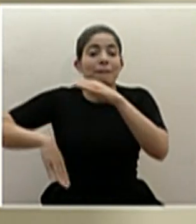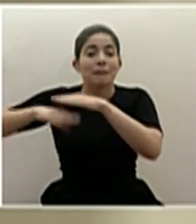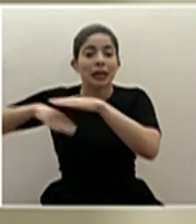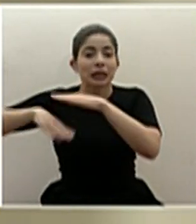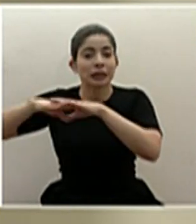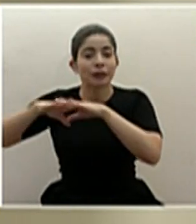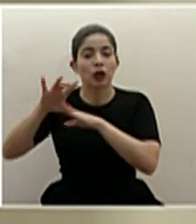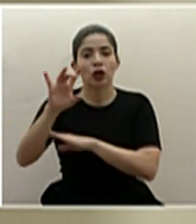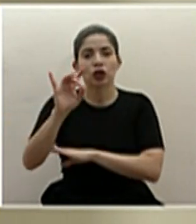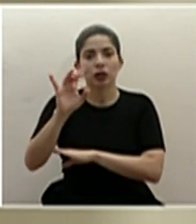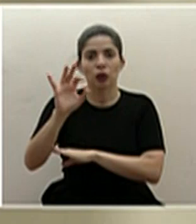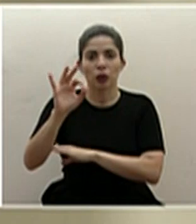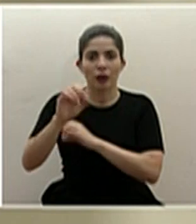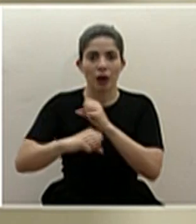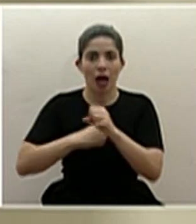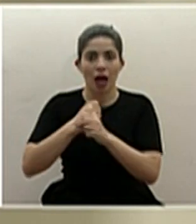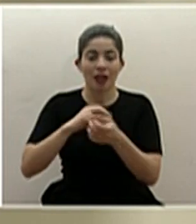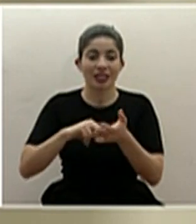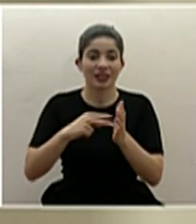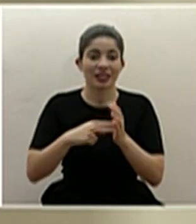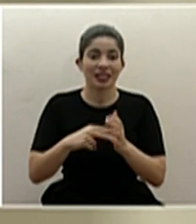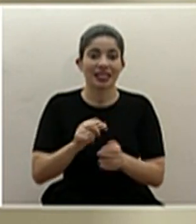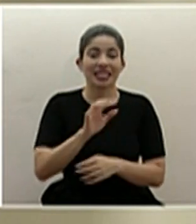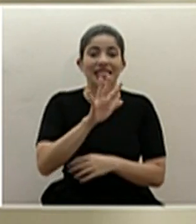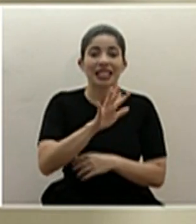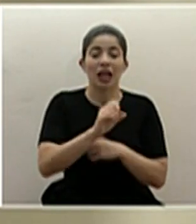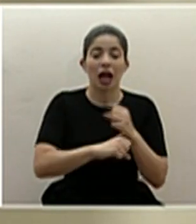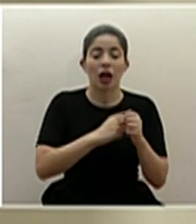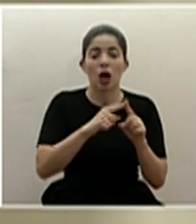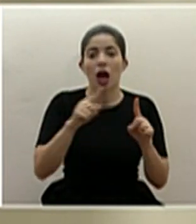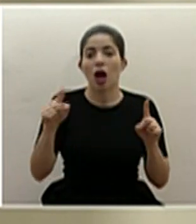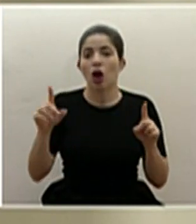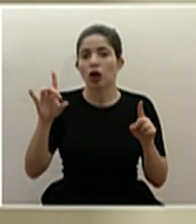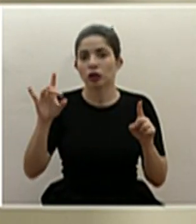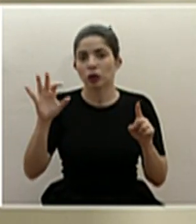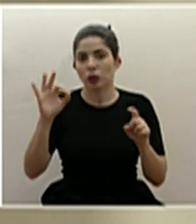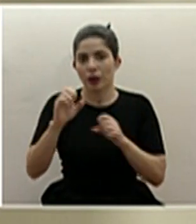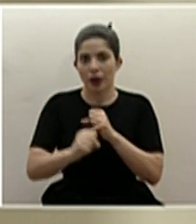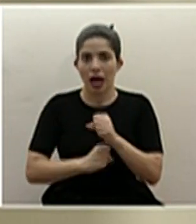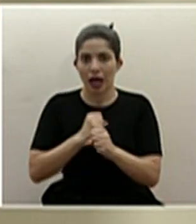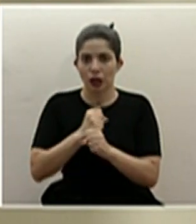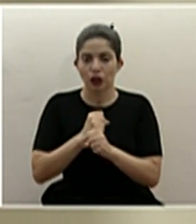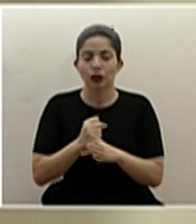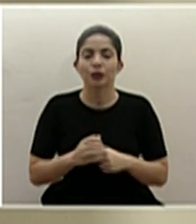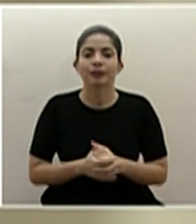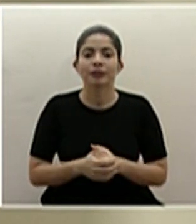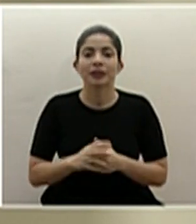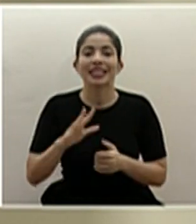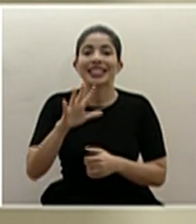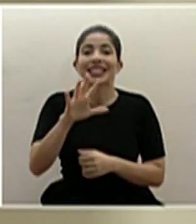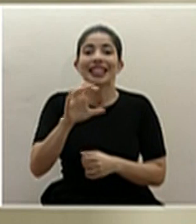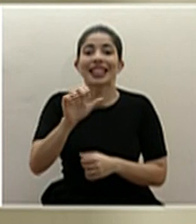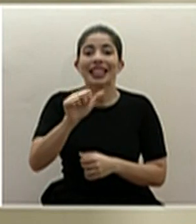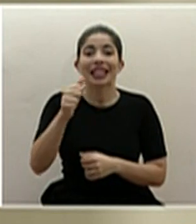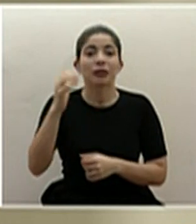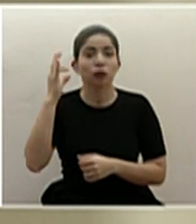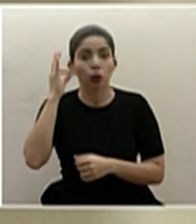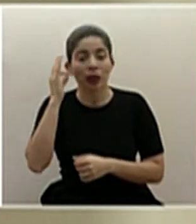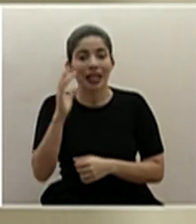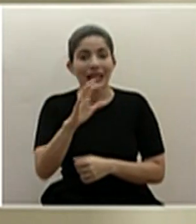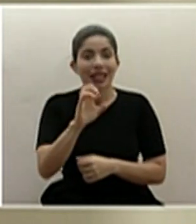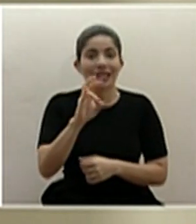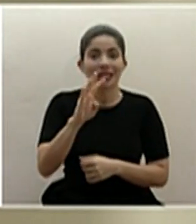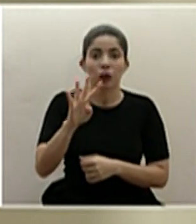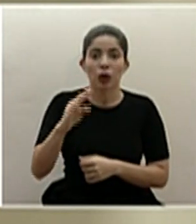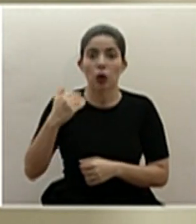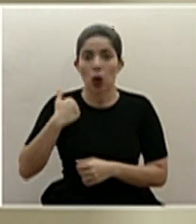son los 89 años. O sea, tenemos desde 5 años hasta los 89 años. Se trata de 510 mujeres y